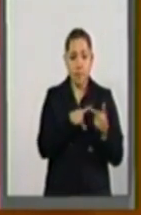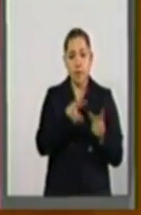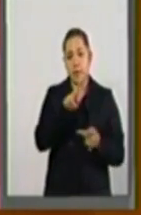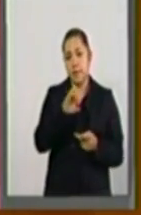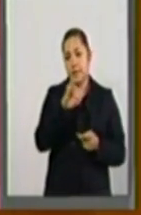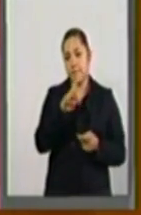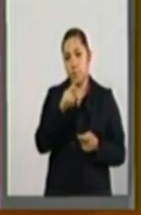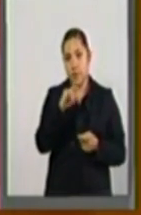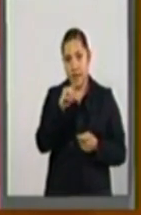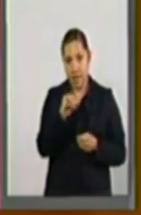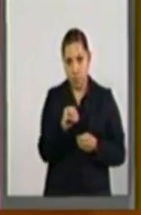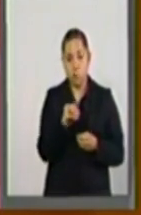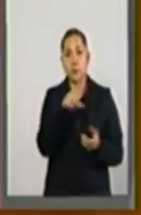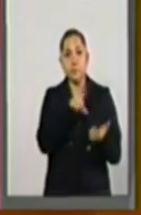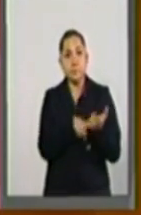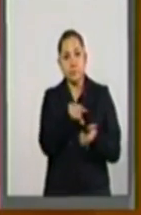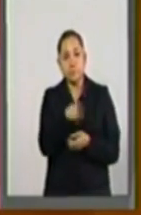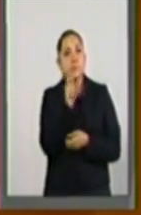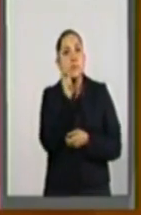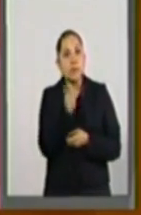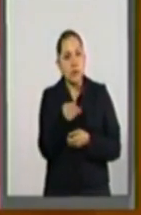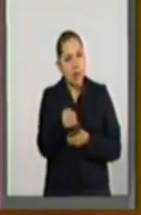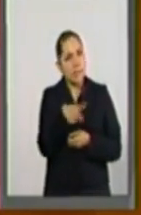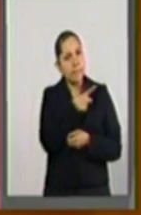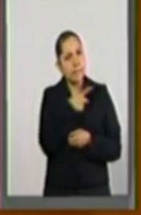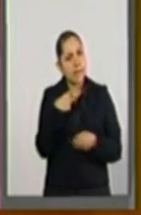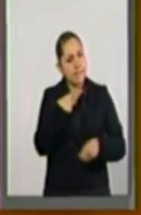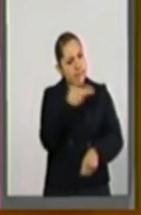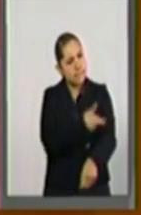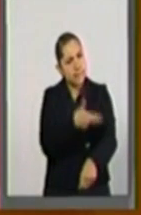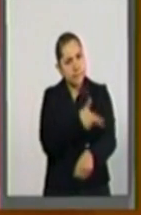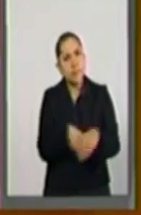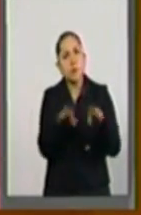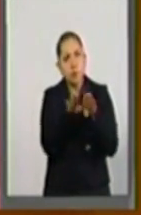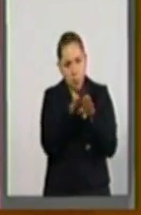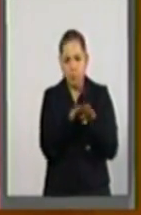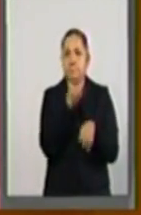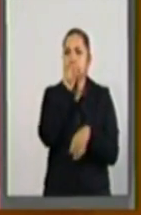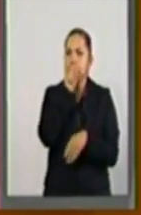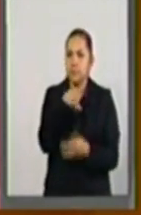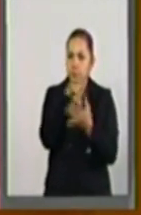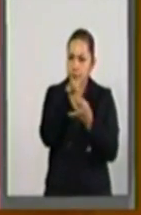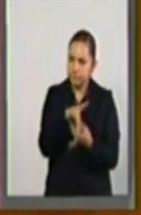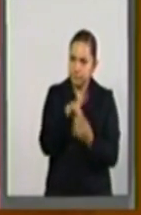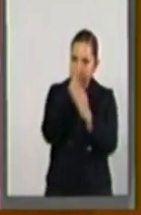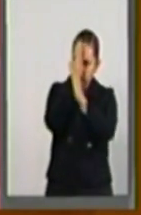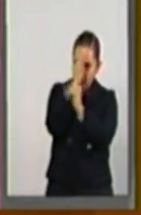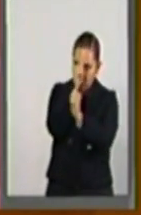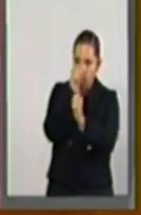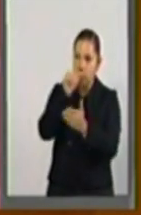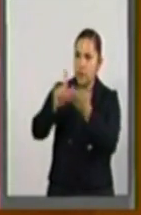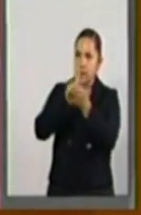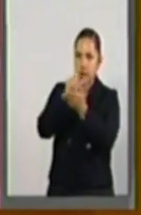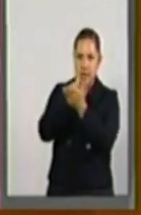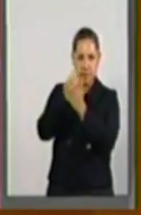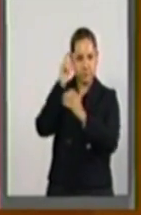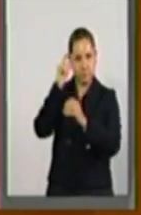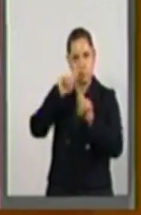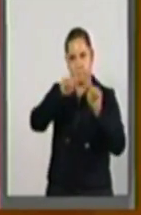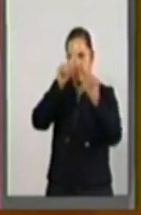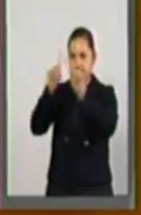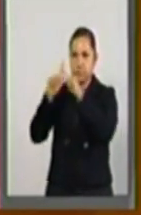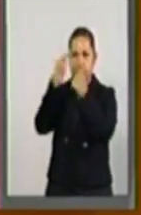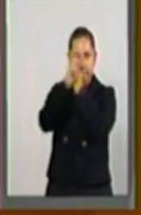asilo político deberán realizarse en términos de los tratados internacionales suscritos por nuestro